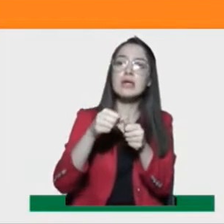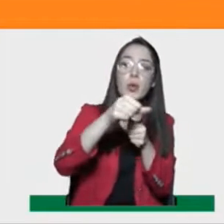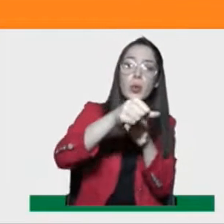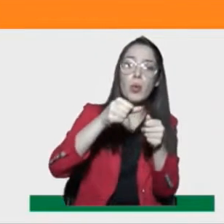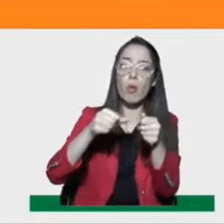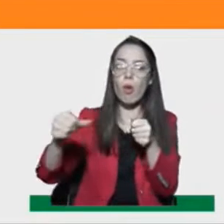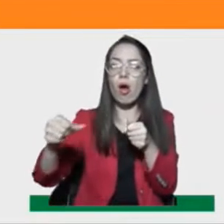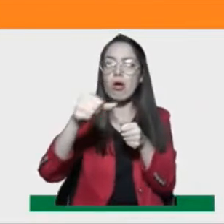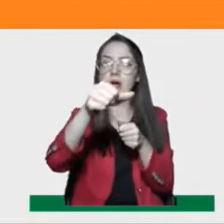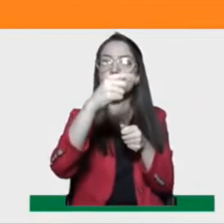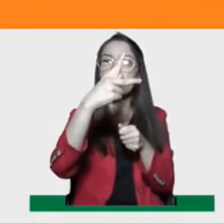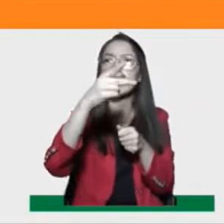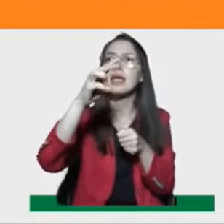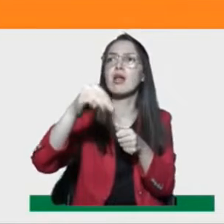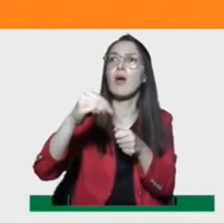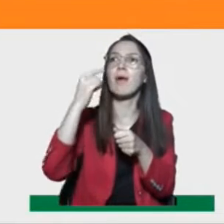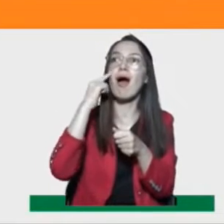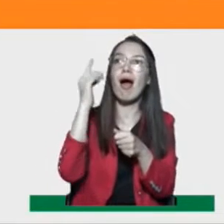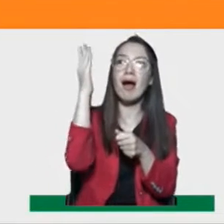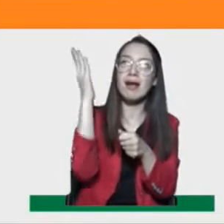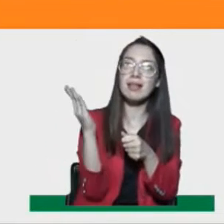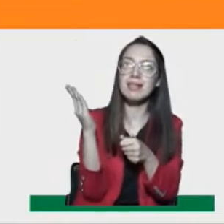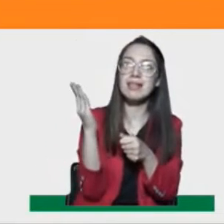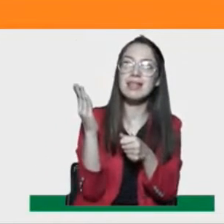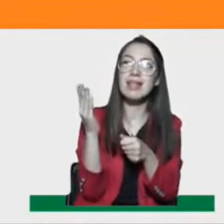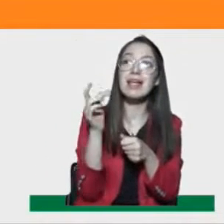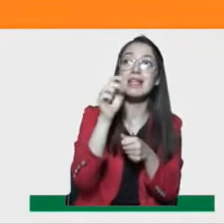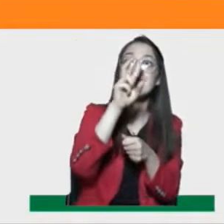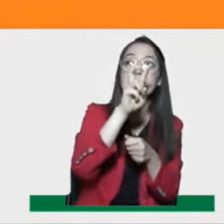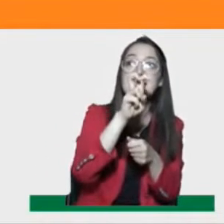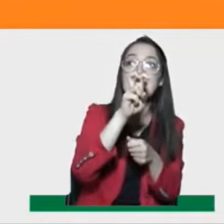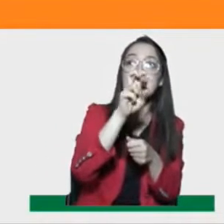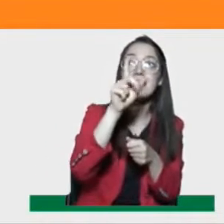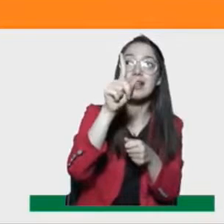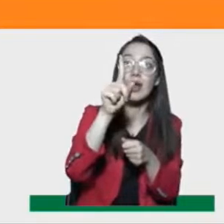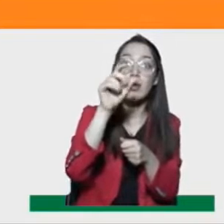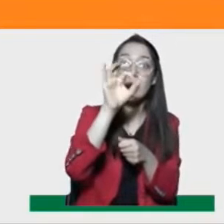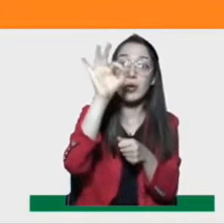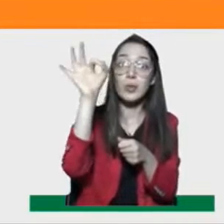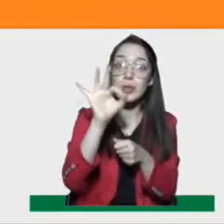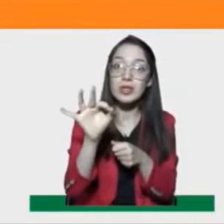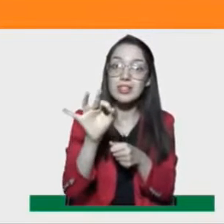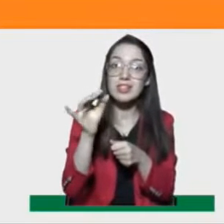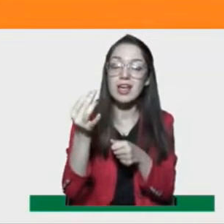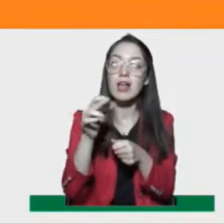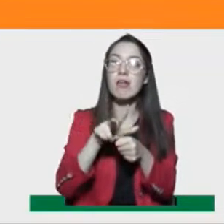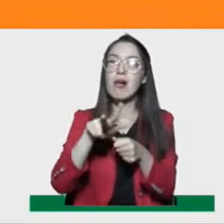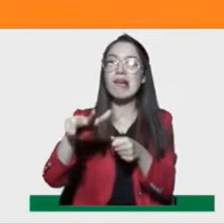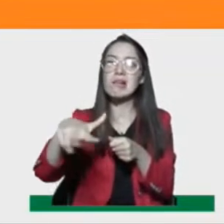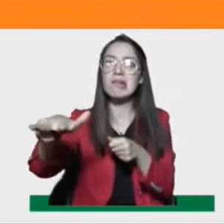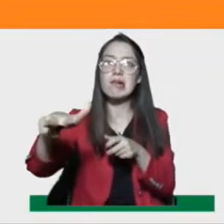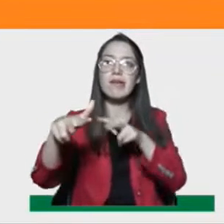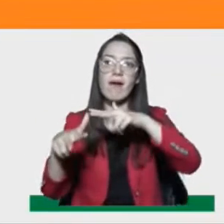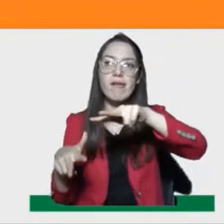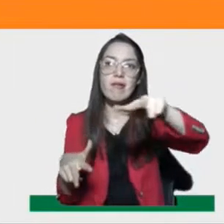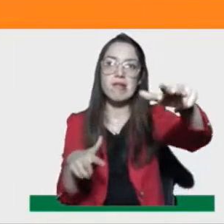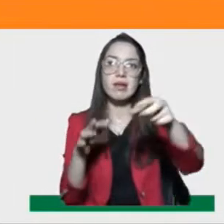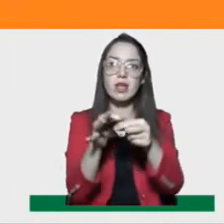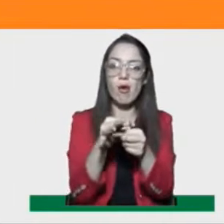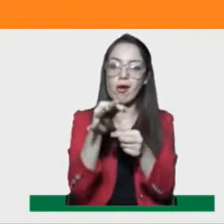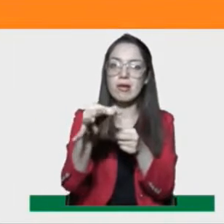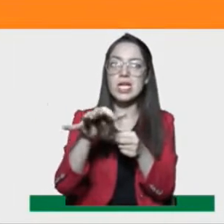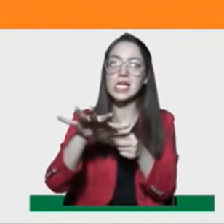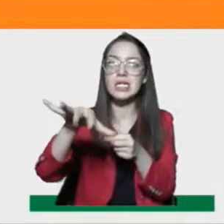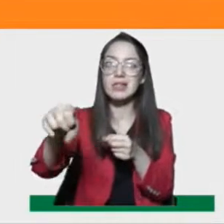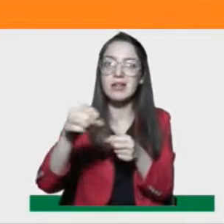nuestro territorio, pero el 71.6% son áreas rurales donde están ubicadas nuestros corregimientos.